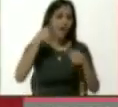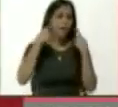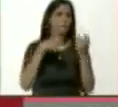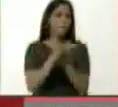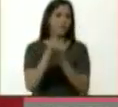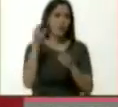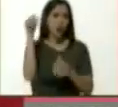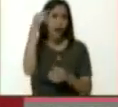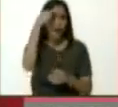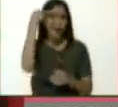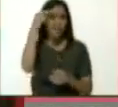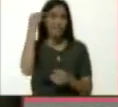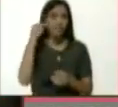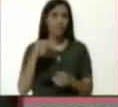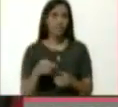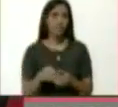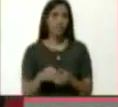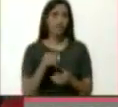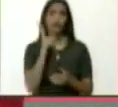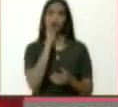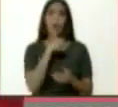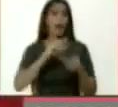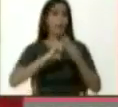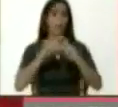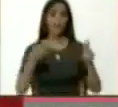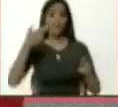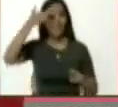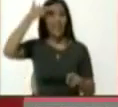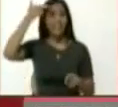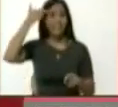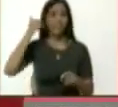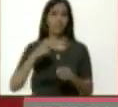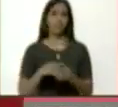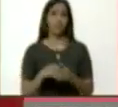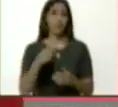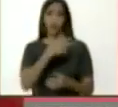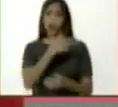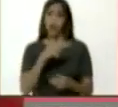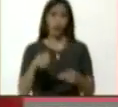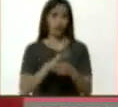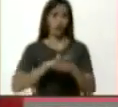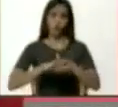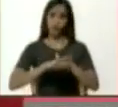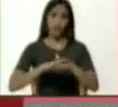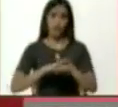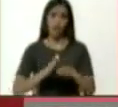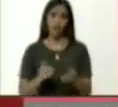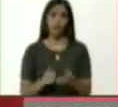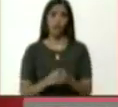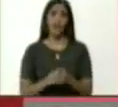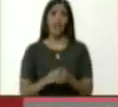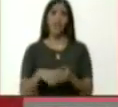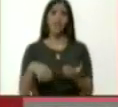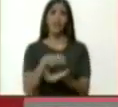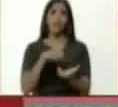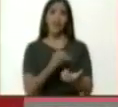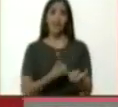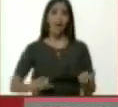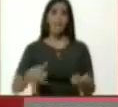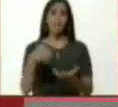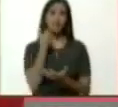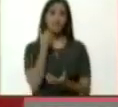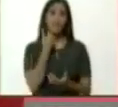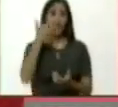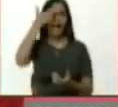momento. El desastre. No hay paz en Haití. No solucionaron el problema de hambre que hay en Haití, el problema de las enfermedades que hay en